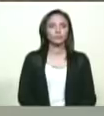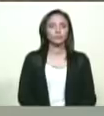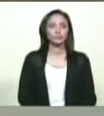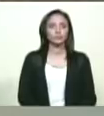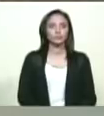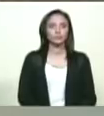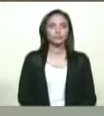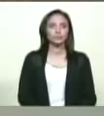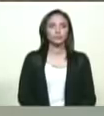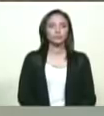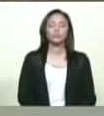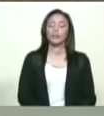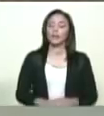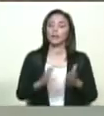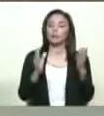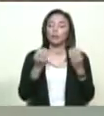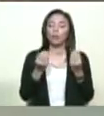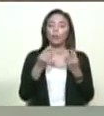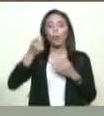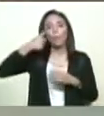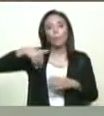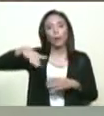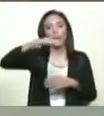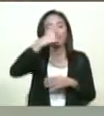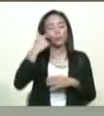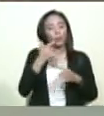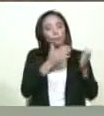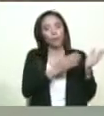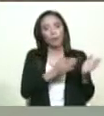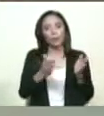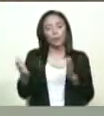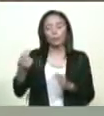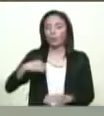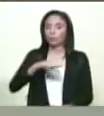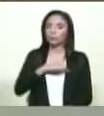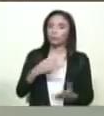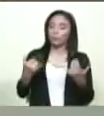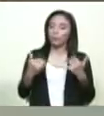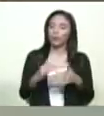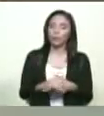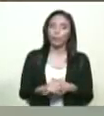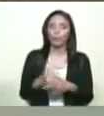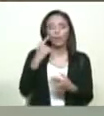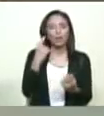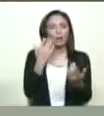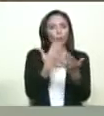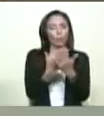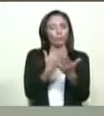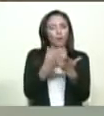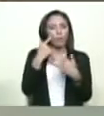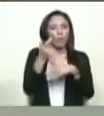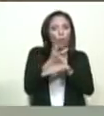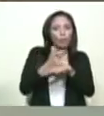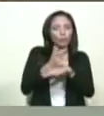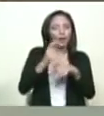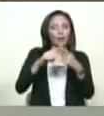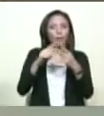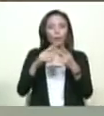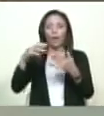buena parte del pueblo todavía y nosotros todavía vemos el gobierno del estado